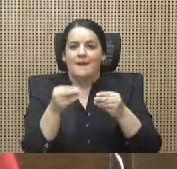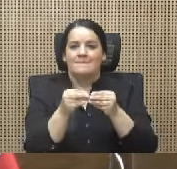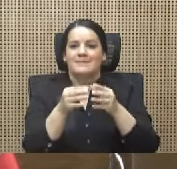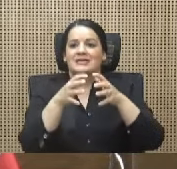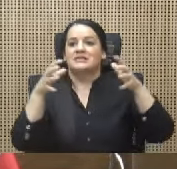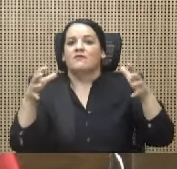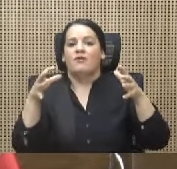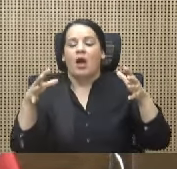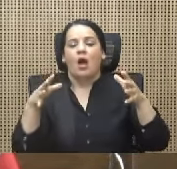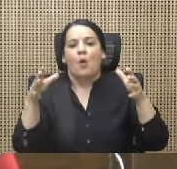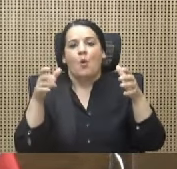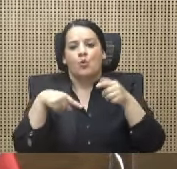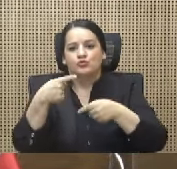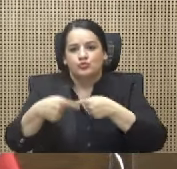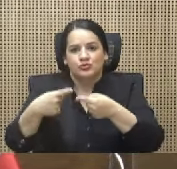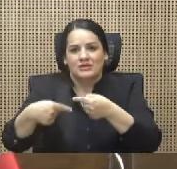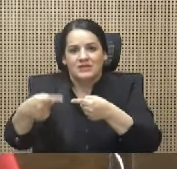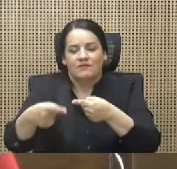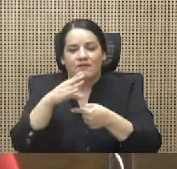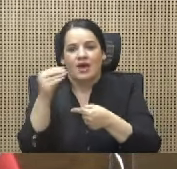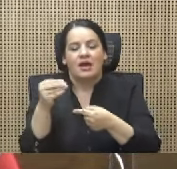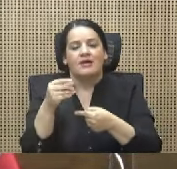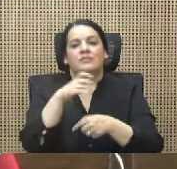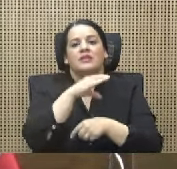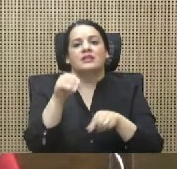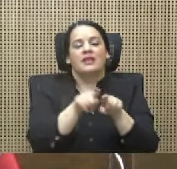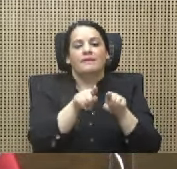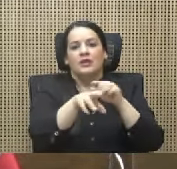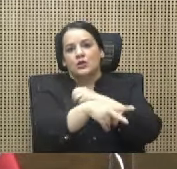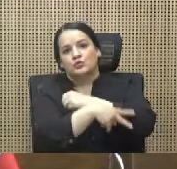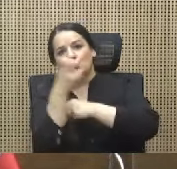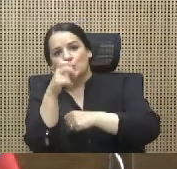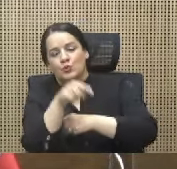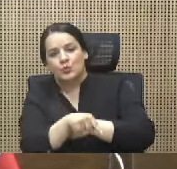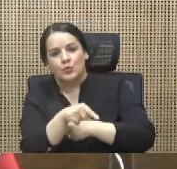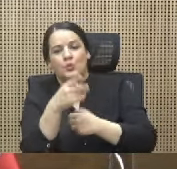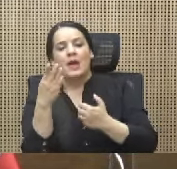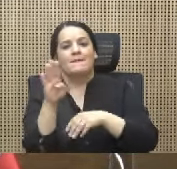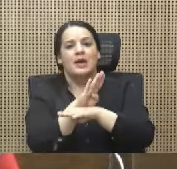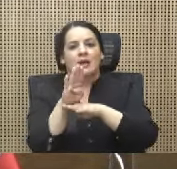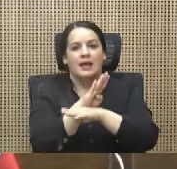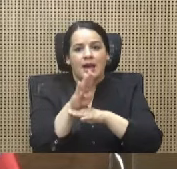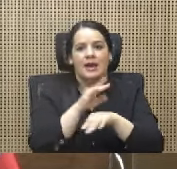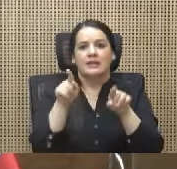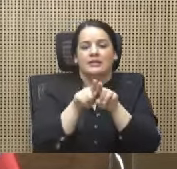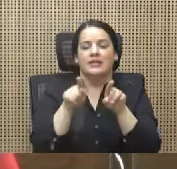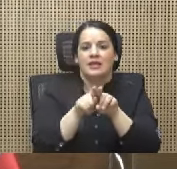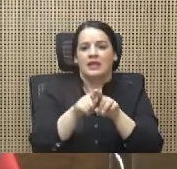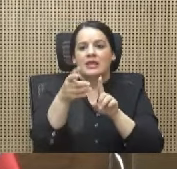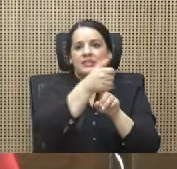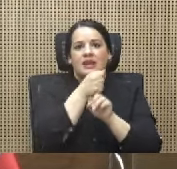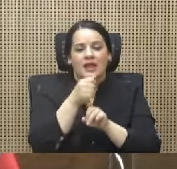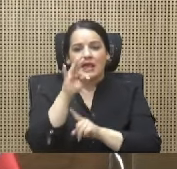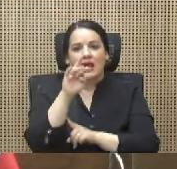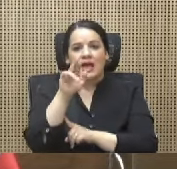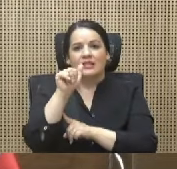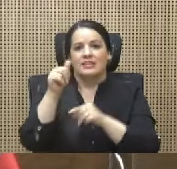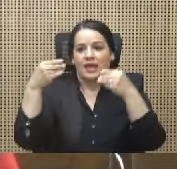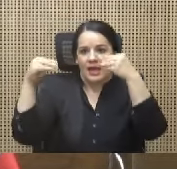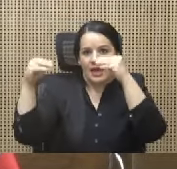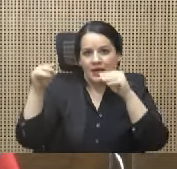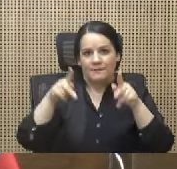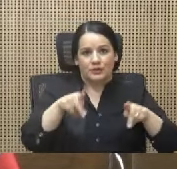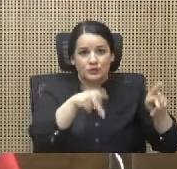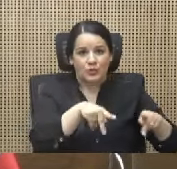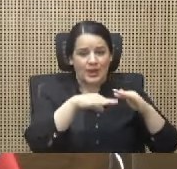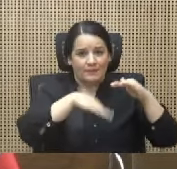o coetáneamente, sustracciones bancarias vía telemática, tráfico ilícito de personas, trata de personas, tráfico de personas